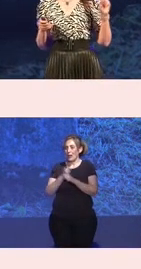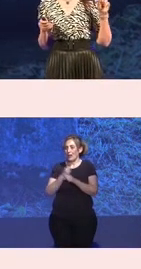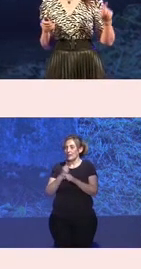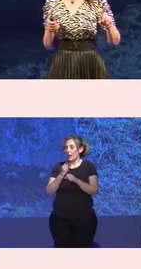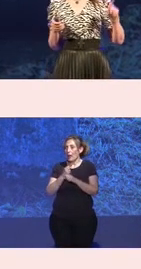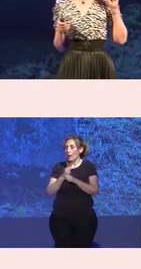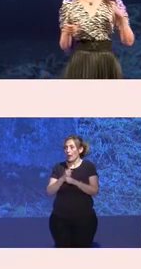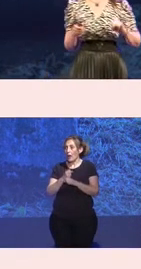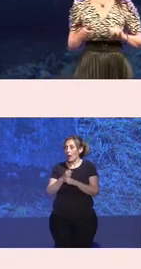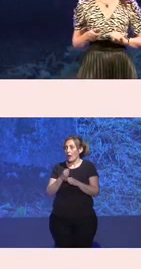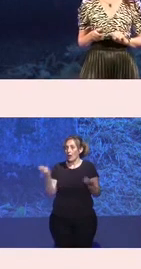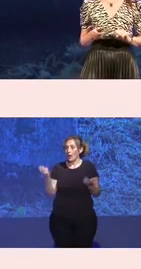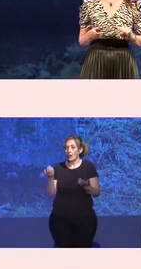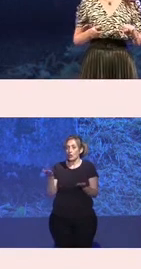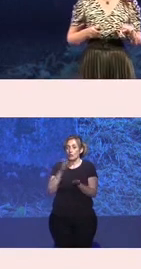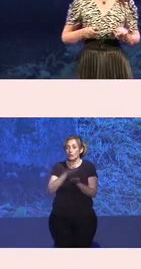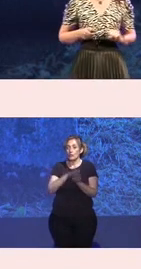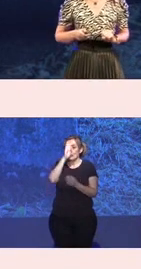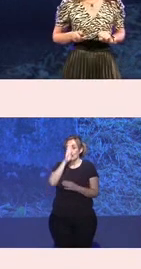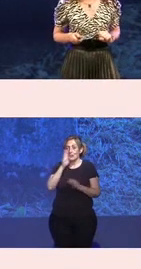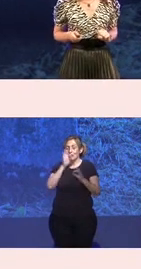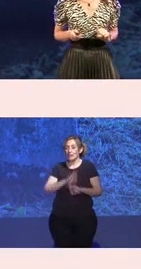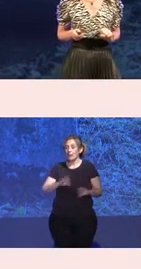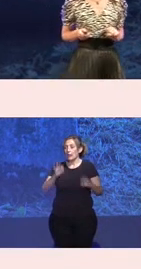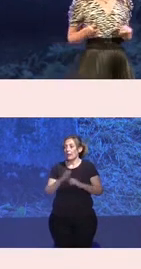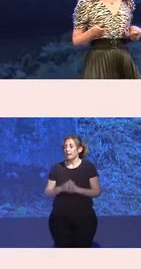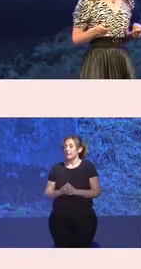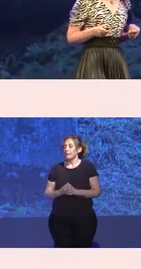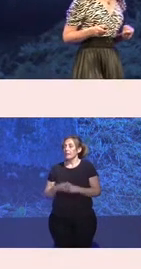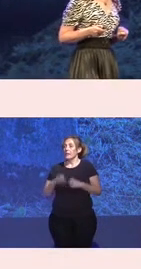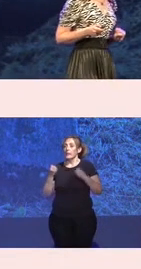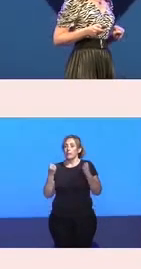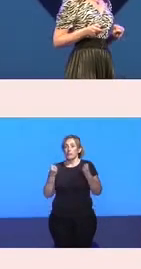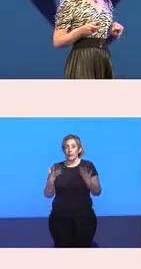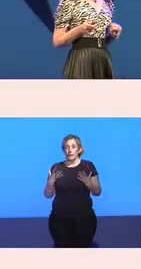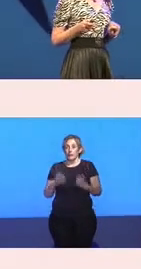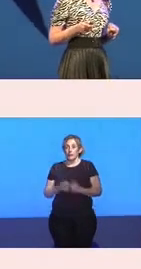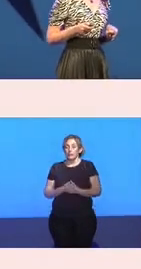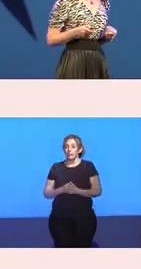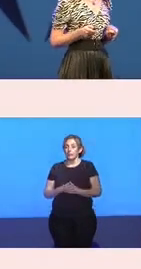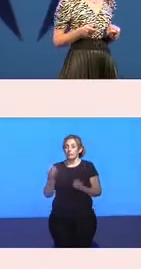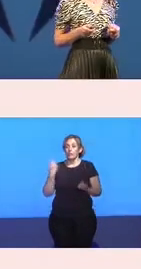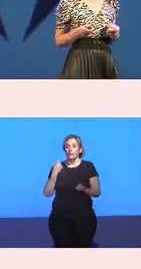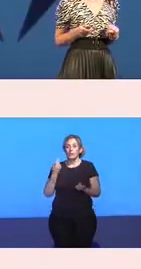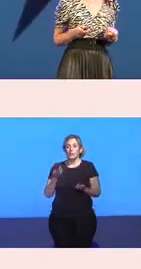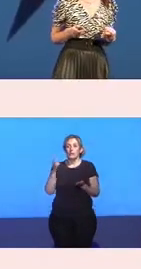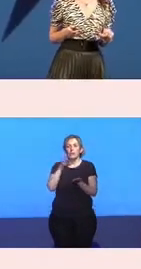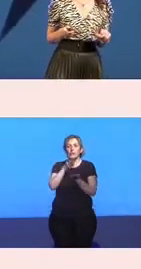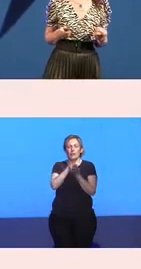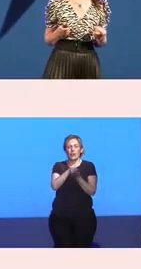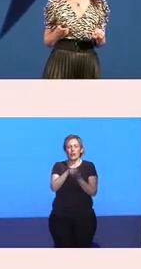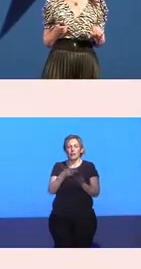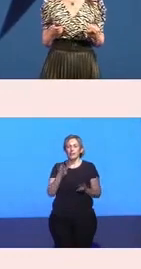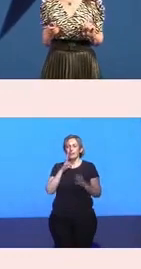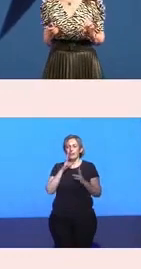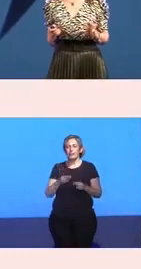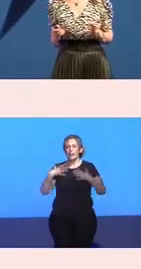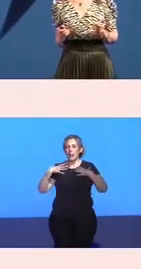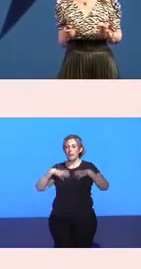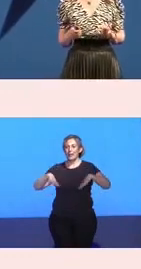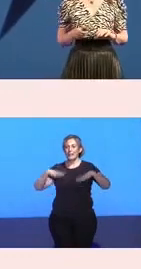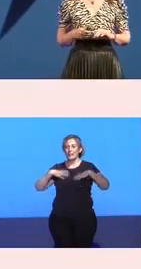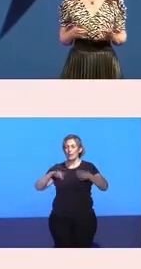dejando el cadáver sin esconder bien pues este cadáver tenía más cosas raras Y es que estaba vestido de